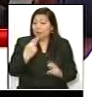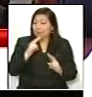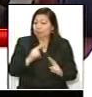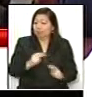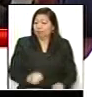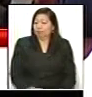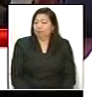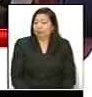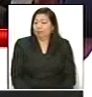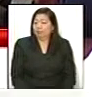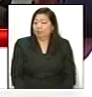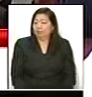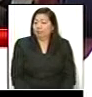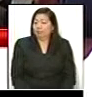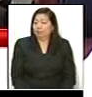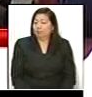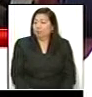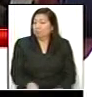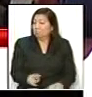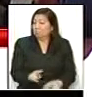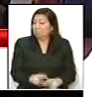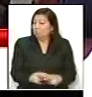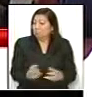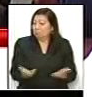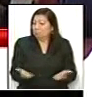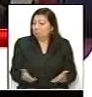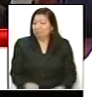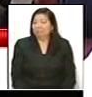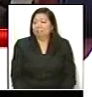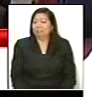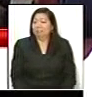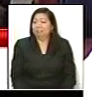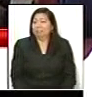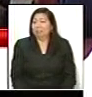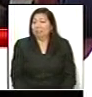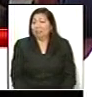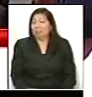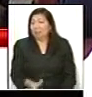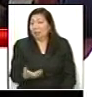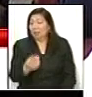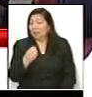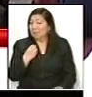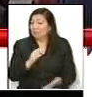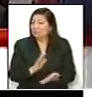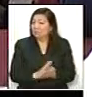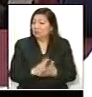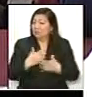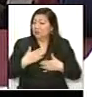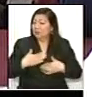mirando. Así es. Que se tome asiento, se tome un refresco, un tranquilizante,